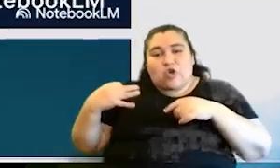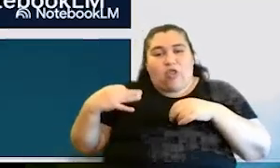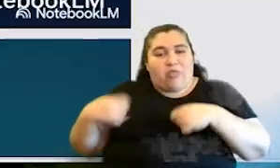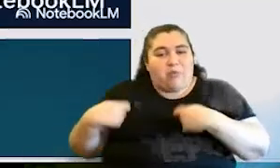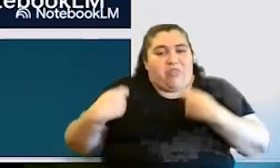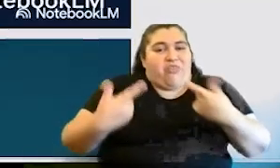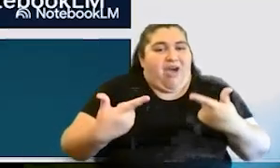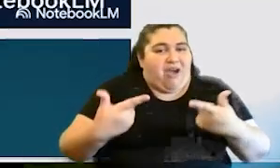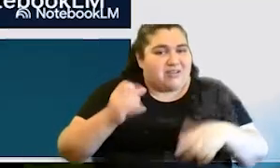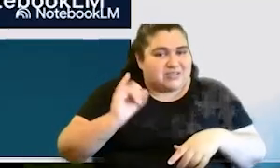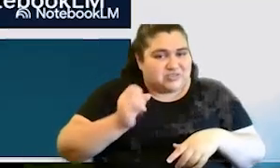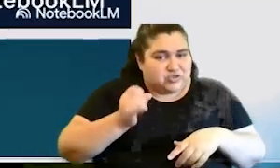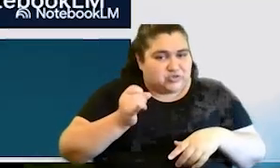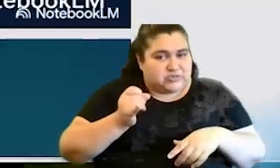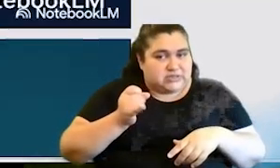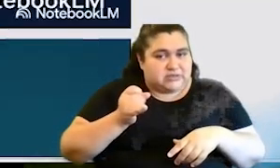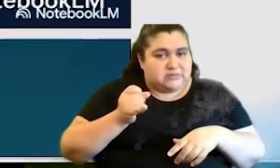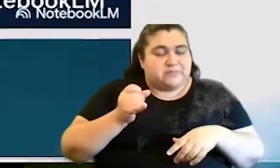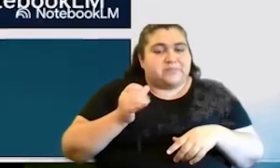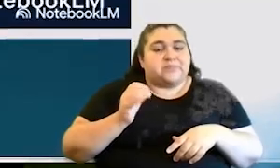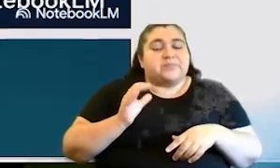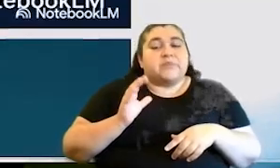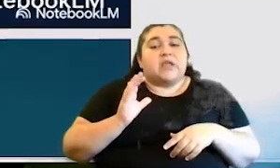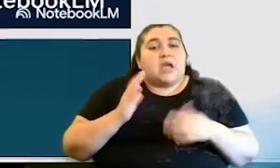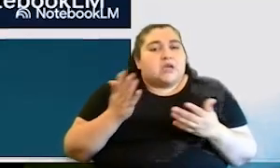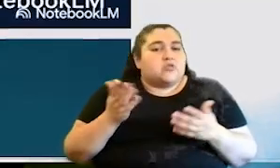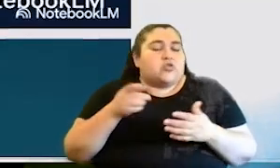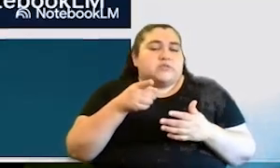algún motivo no sea posible que se utilice